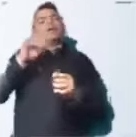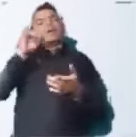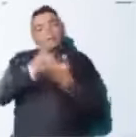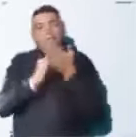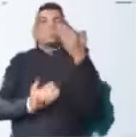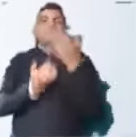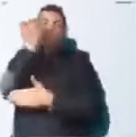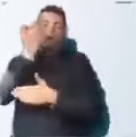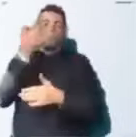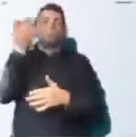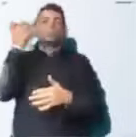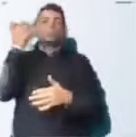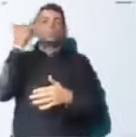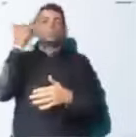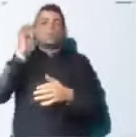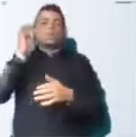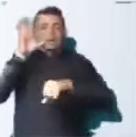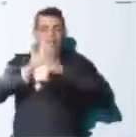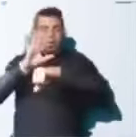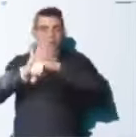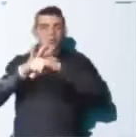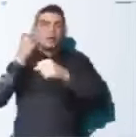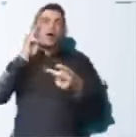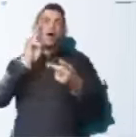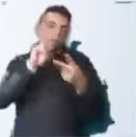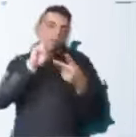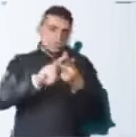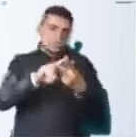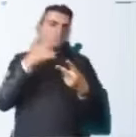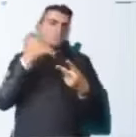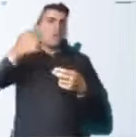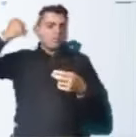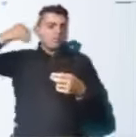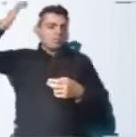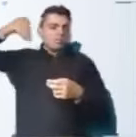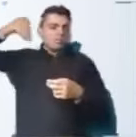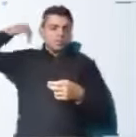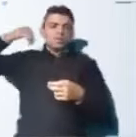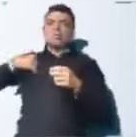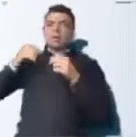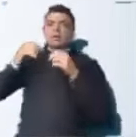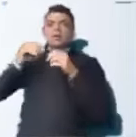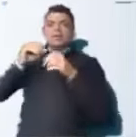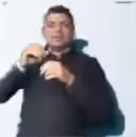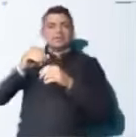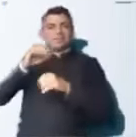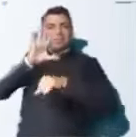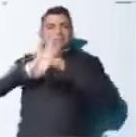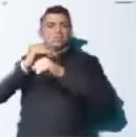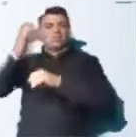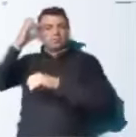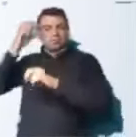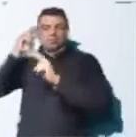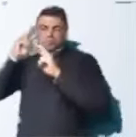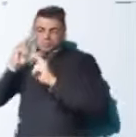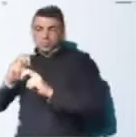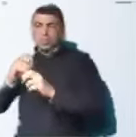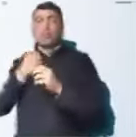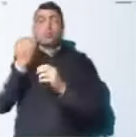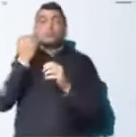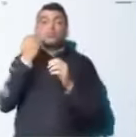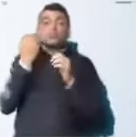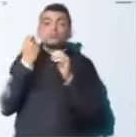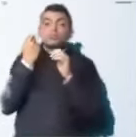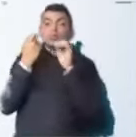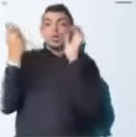unos antecedentes. Ahora, al principio del 2000 también hubo algunos coronavirus, pero dos que son muy importantes y